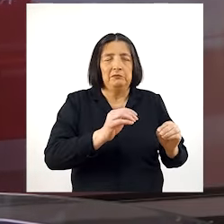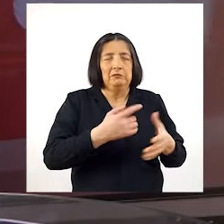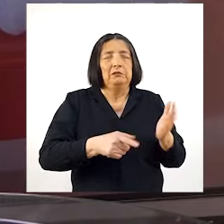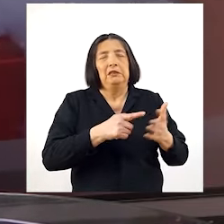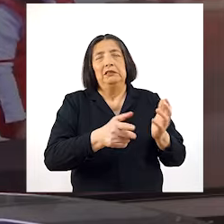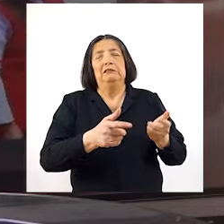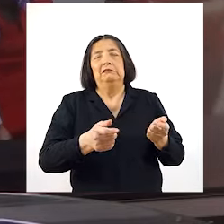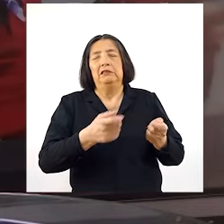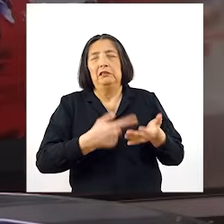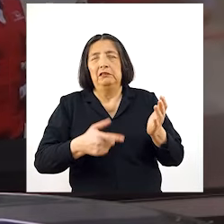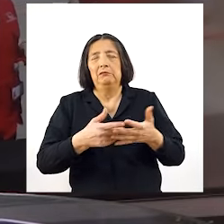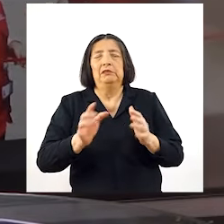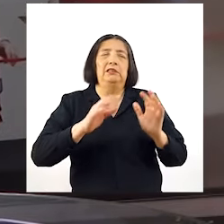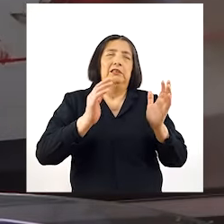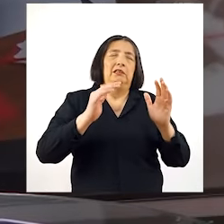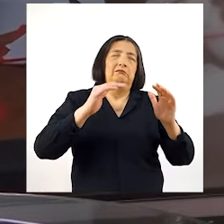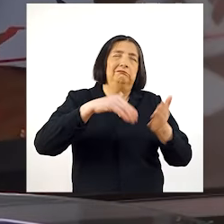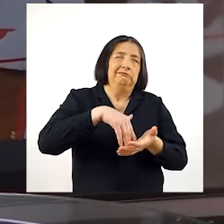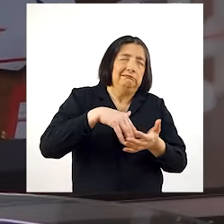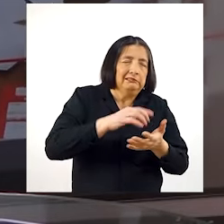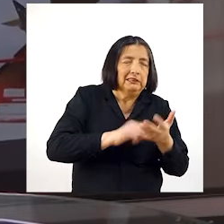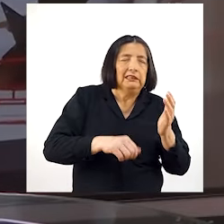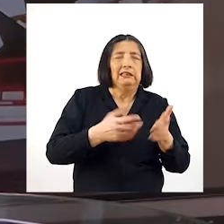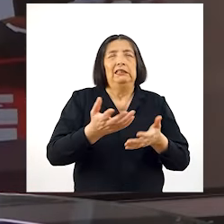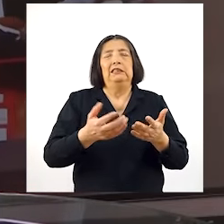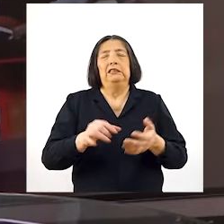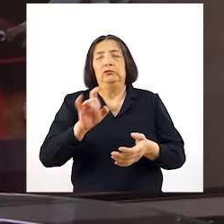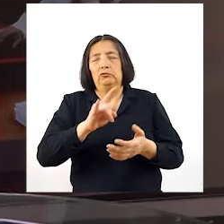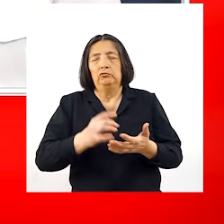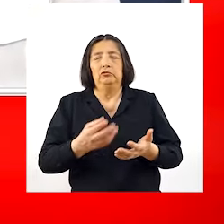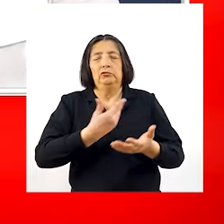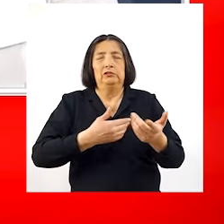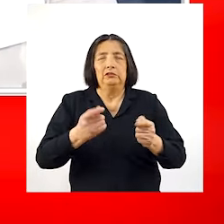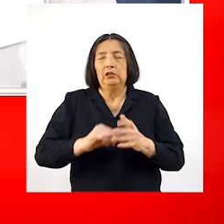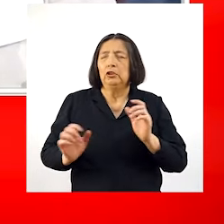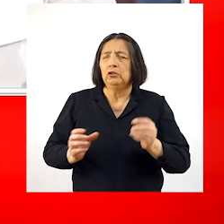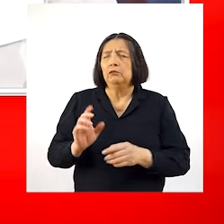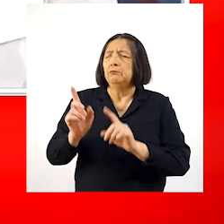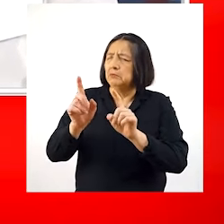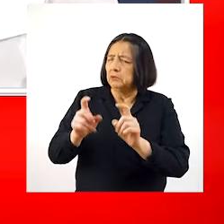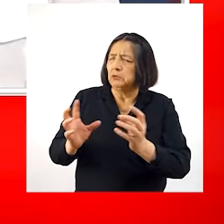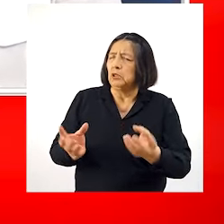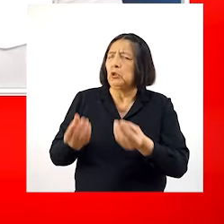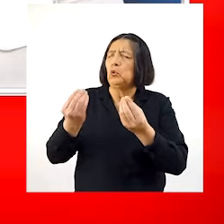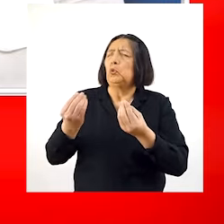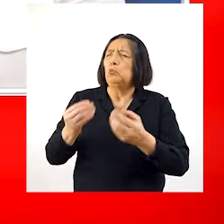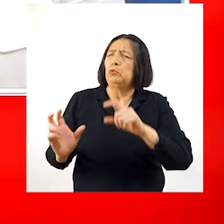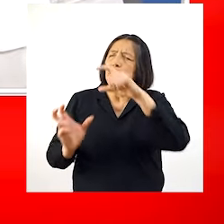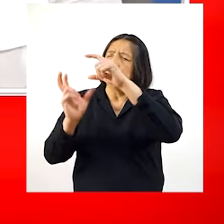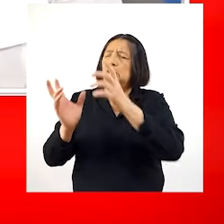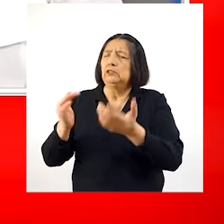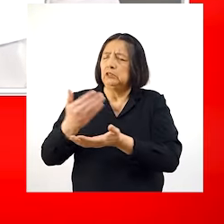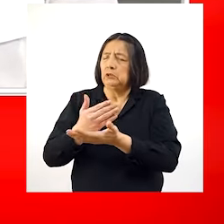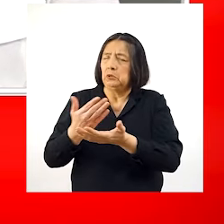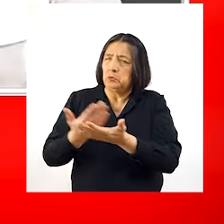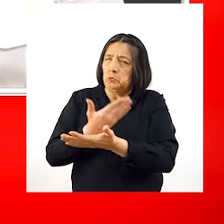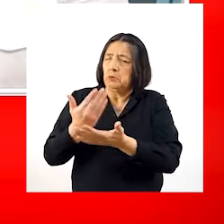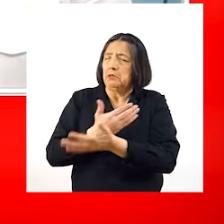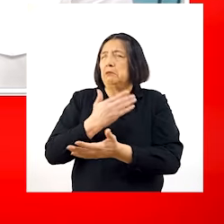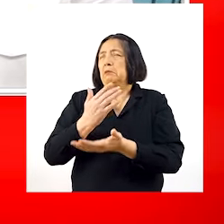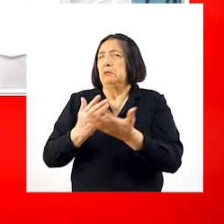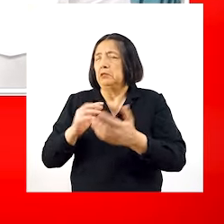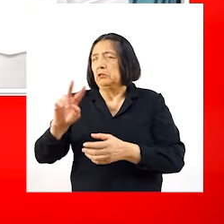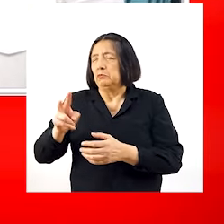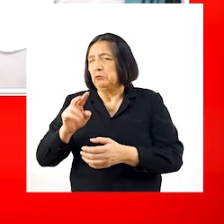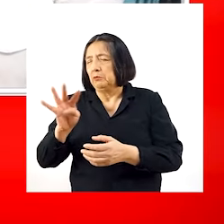y que lo que promueven finalmente es la ineficiencia en el uso de los recursos públicos. ¿Y cómo la Contraloría en esta nueva etapa de